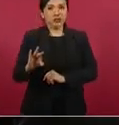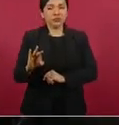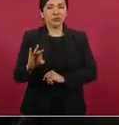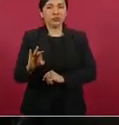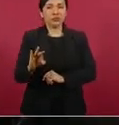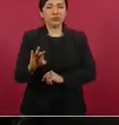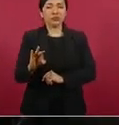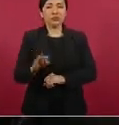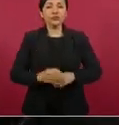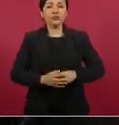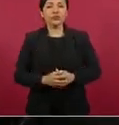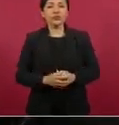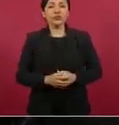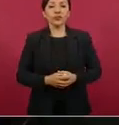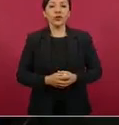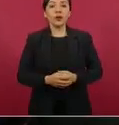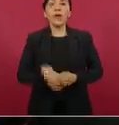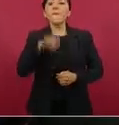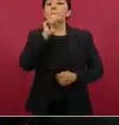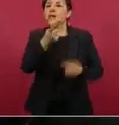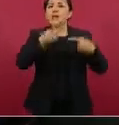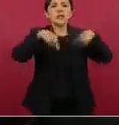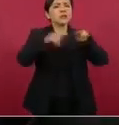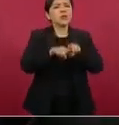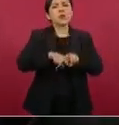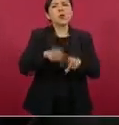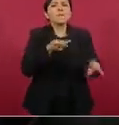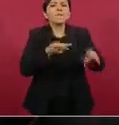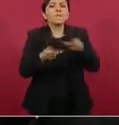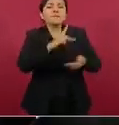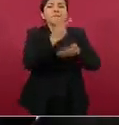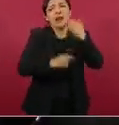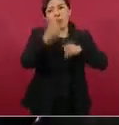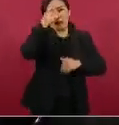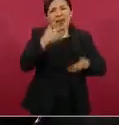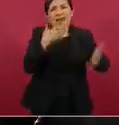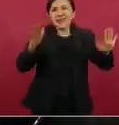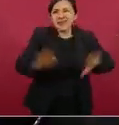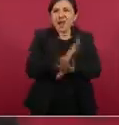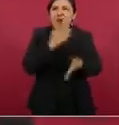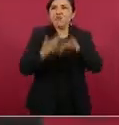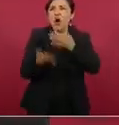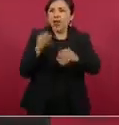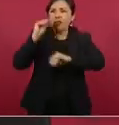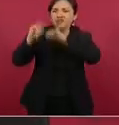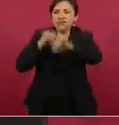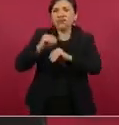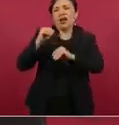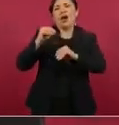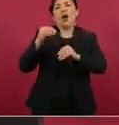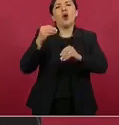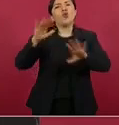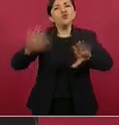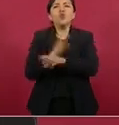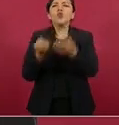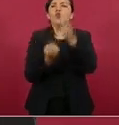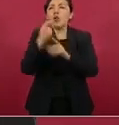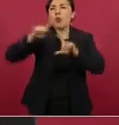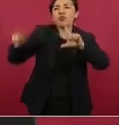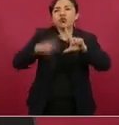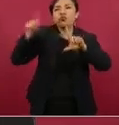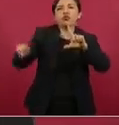10%, y con los planes que tenemos de modernización de las hidroeléctricas con turbinas modernas que